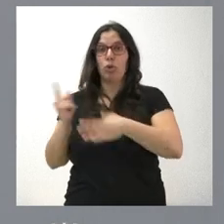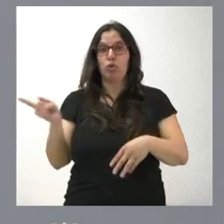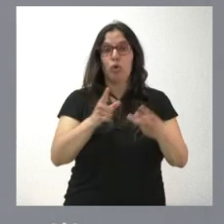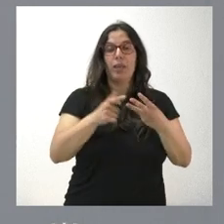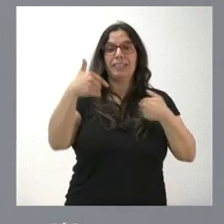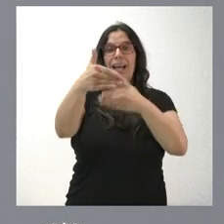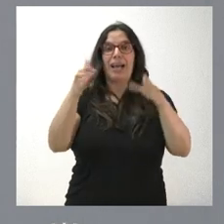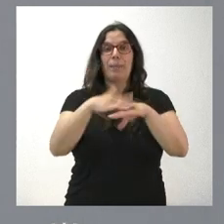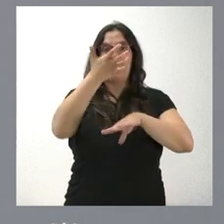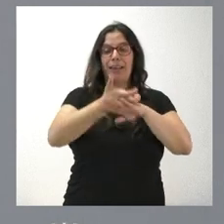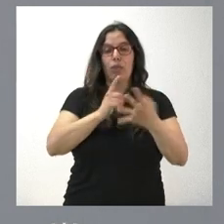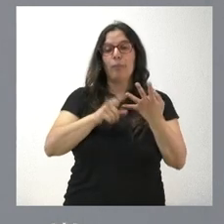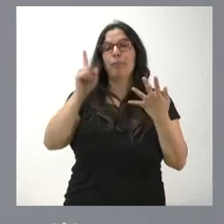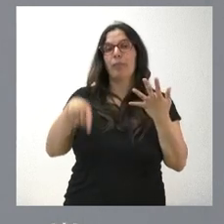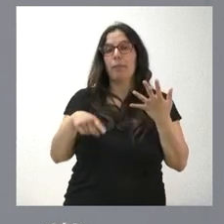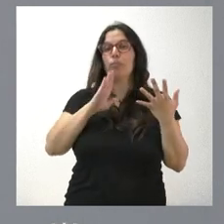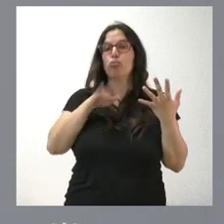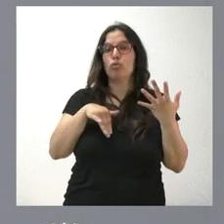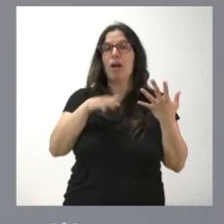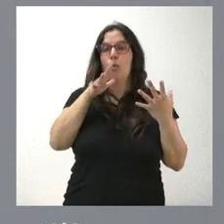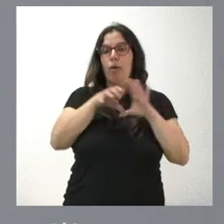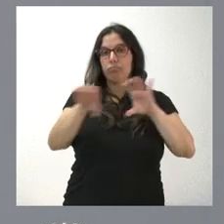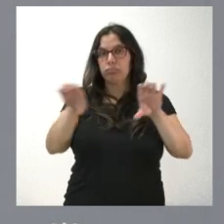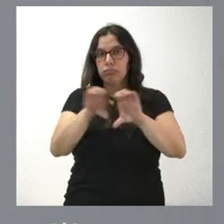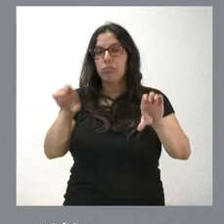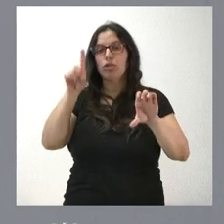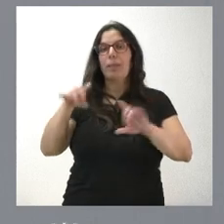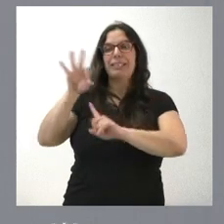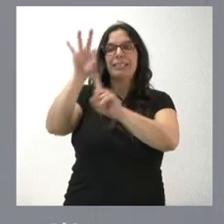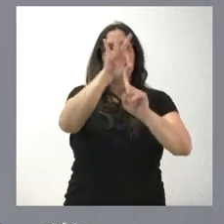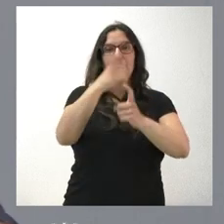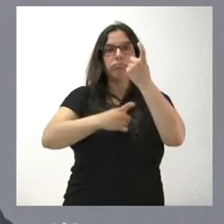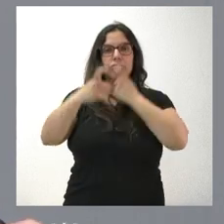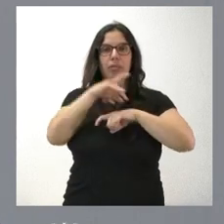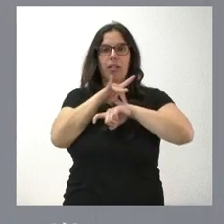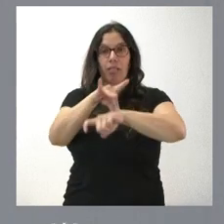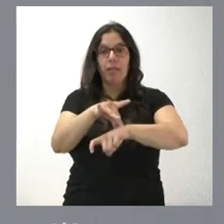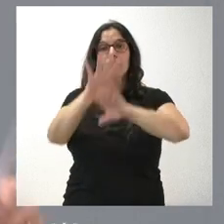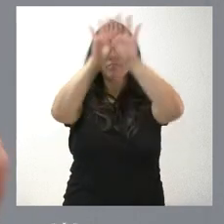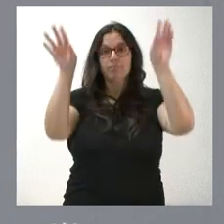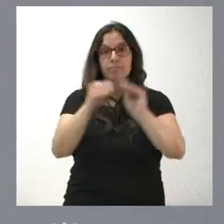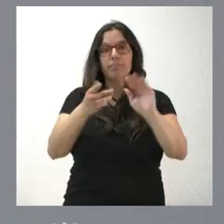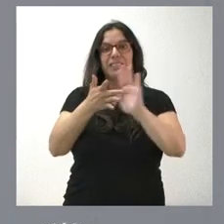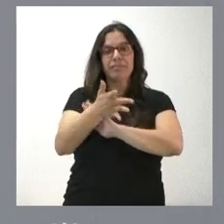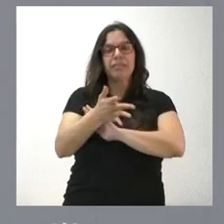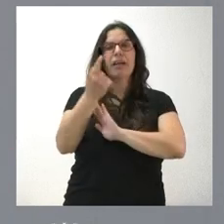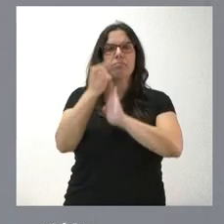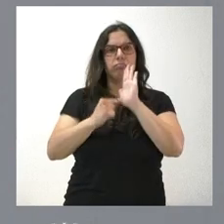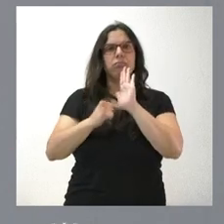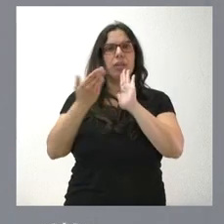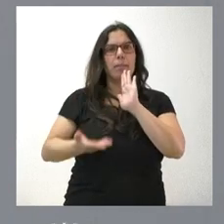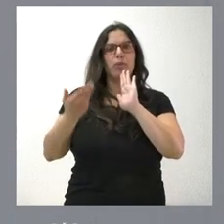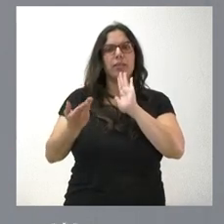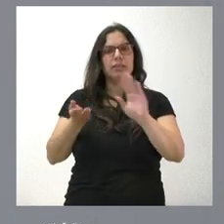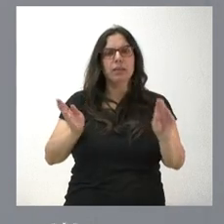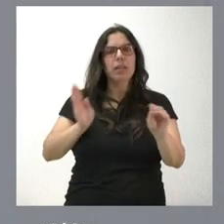cajas nido, la adecuación de traída de aguas o instalación de señales informativas. Por tanto, en definitiva, un importante paquete de inversiones en este